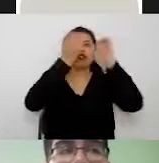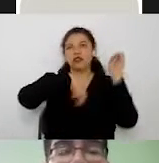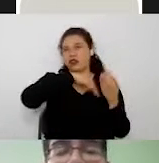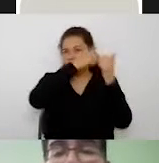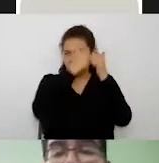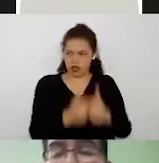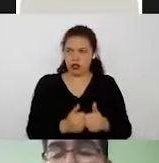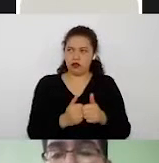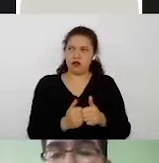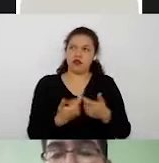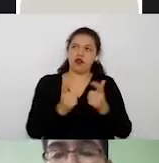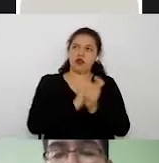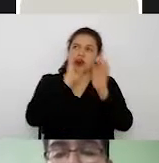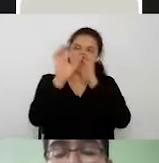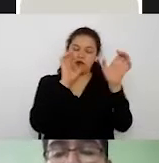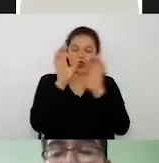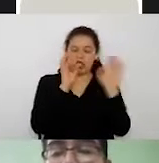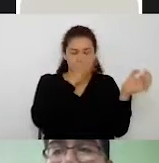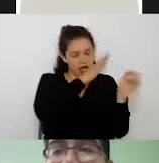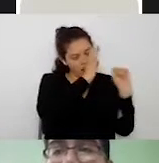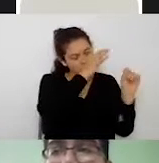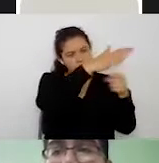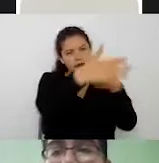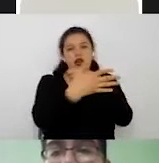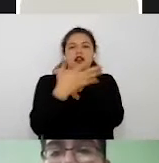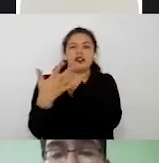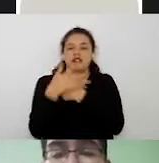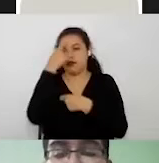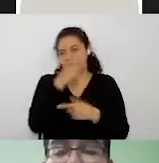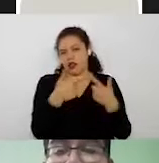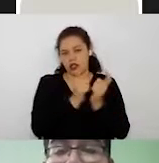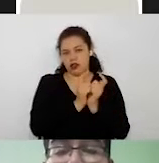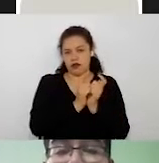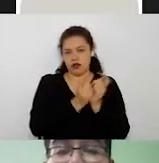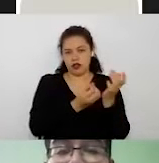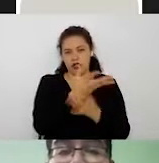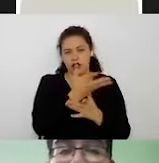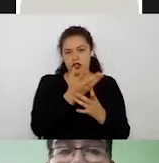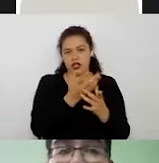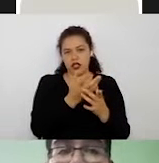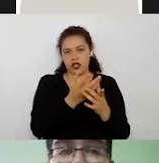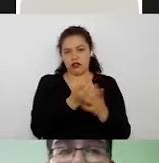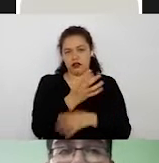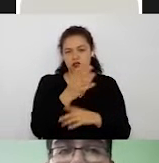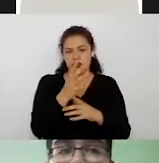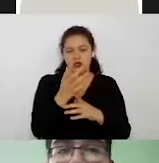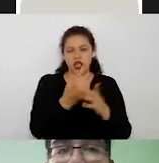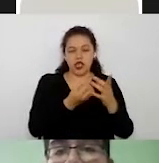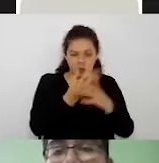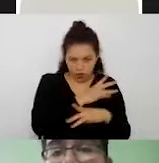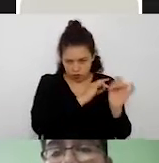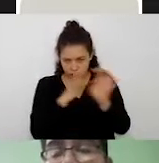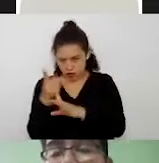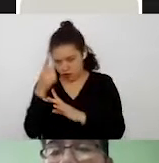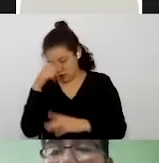pues la brigada de comunicación ya le comunicó a la brigada de evacuación y repliegue que sus puntos